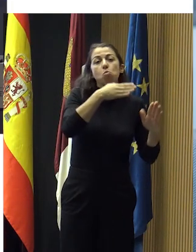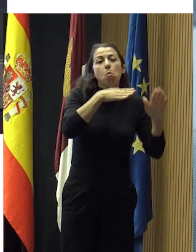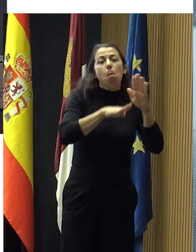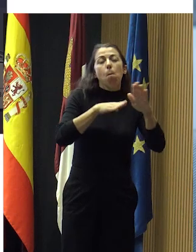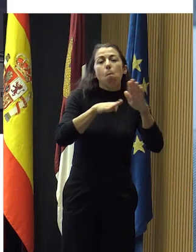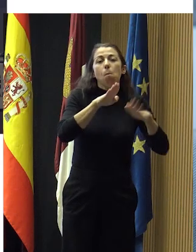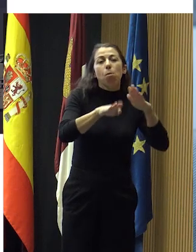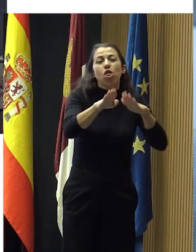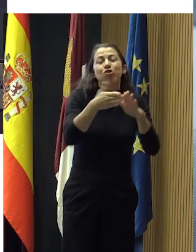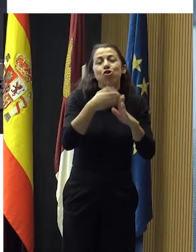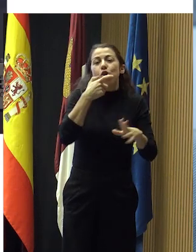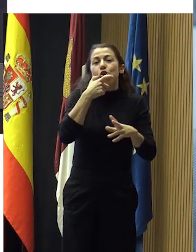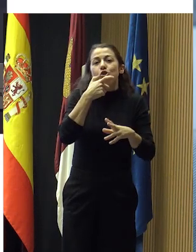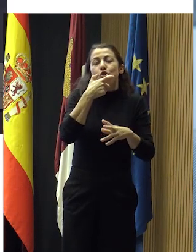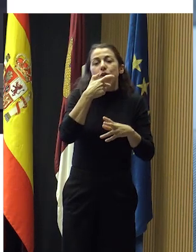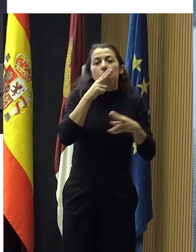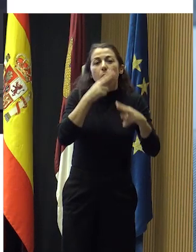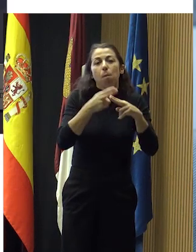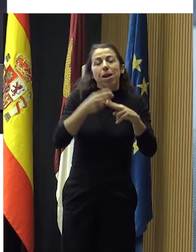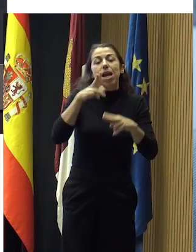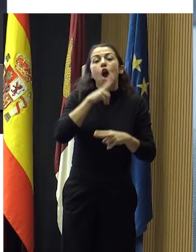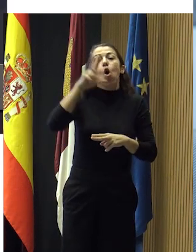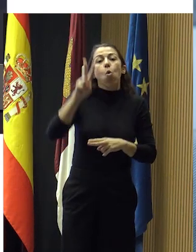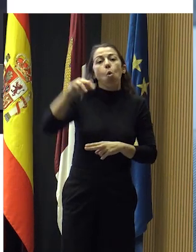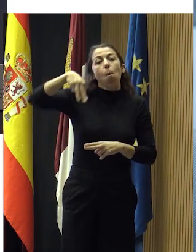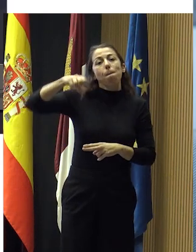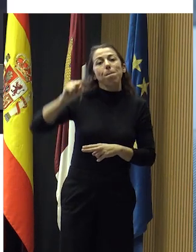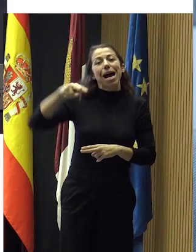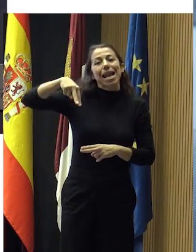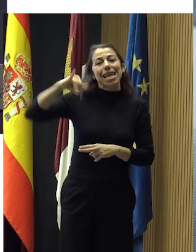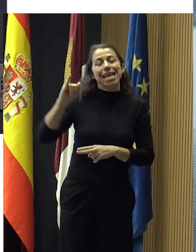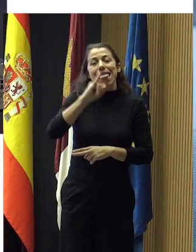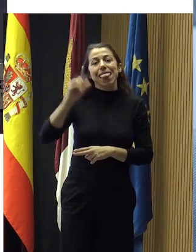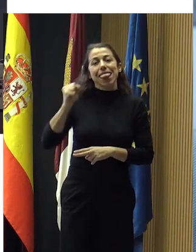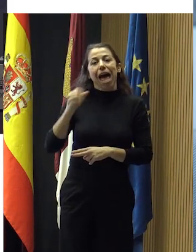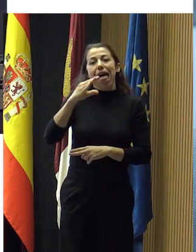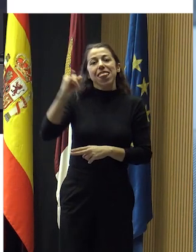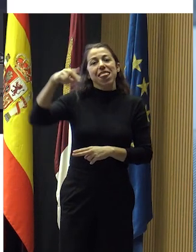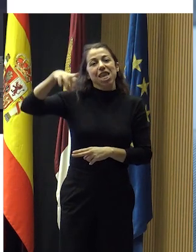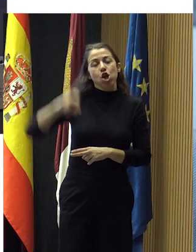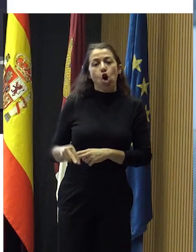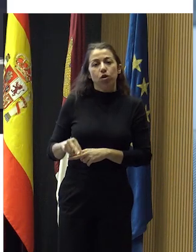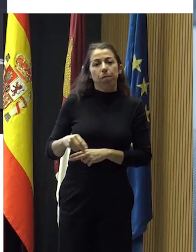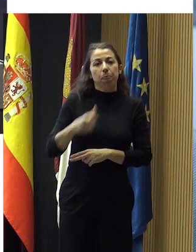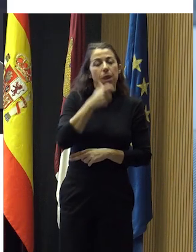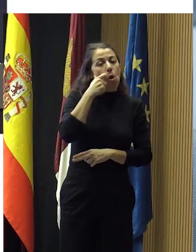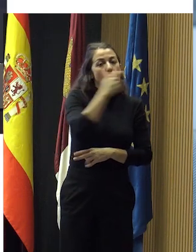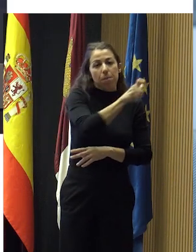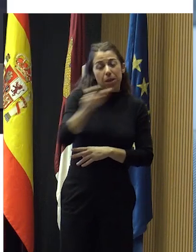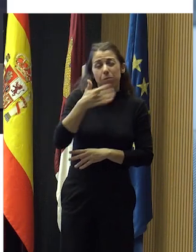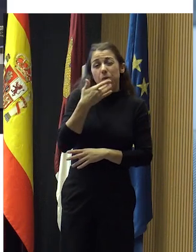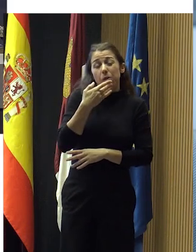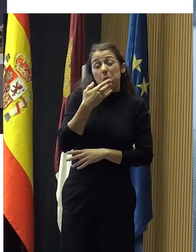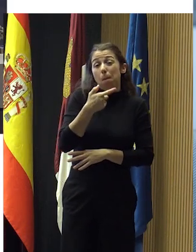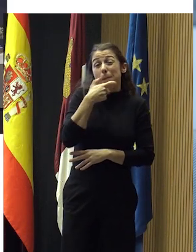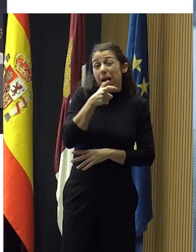humanización. ¿Y qué es la humanización? Voy a centrarme en la humanización en oncología. Seguramente lo hayáis escuchado esta palabra mucho, porque está en los planes